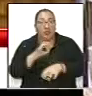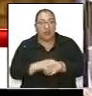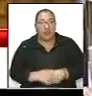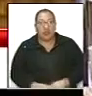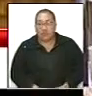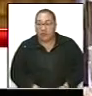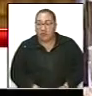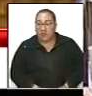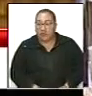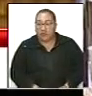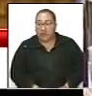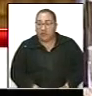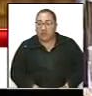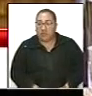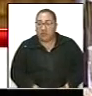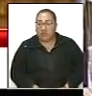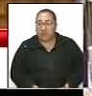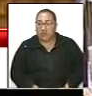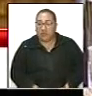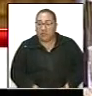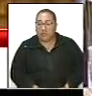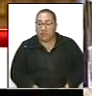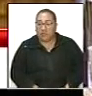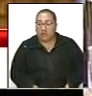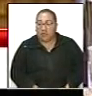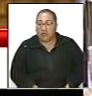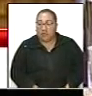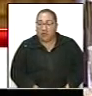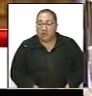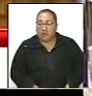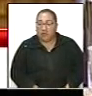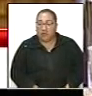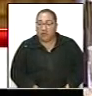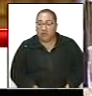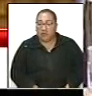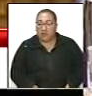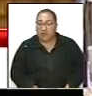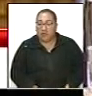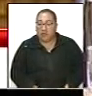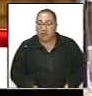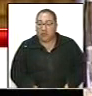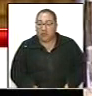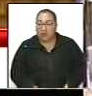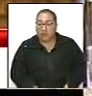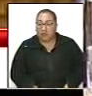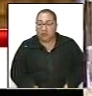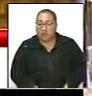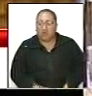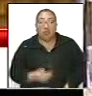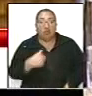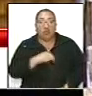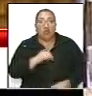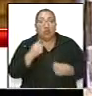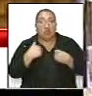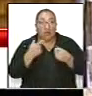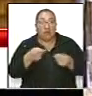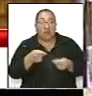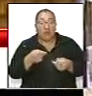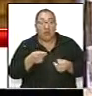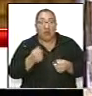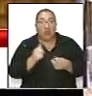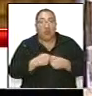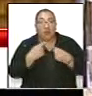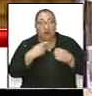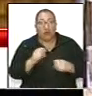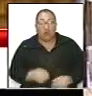ya ha pasado el filtro de calidad regulatoria que nos tenía, digamos, detenidos en cuanto a